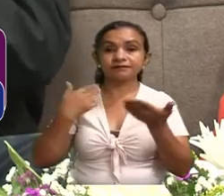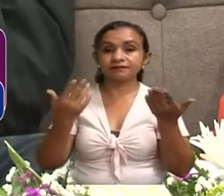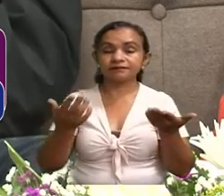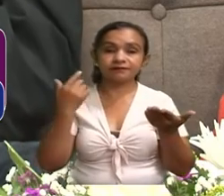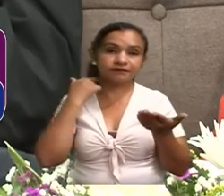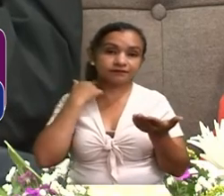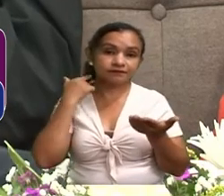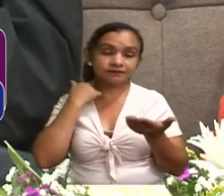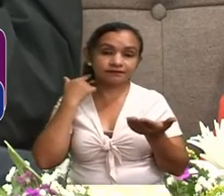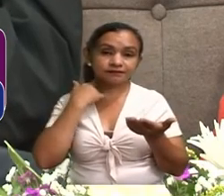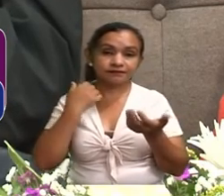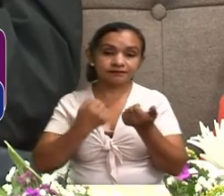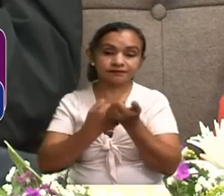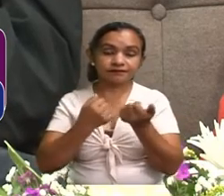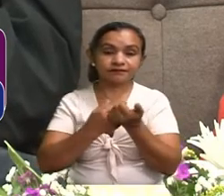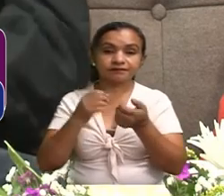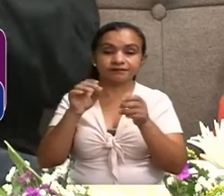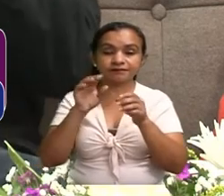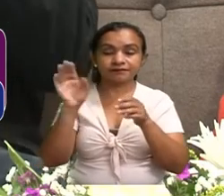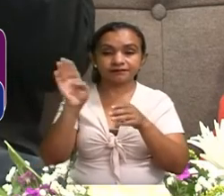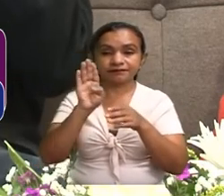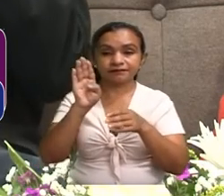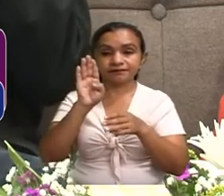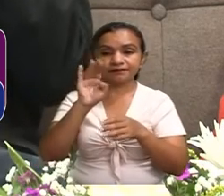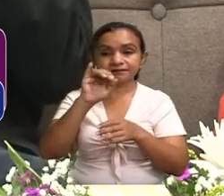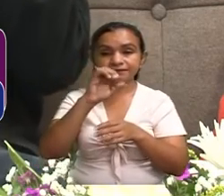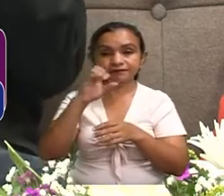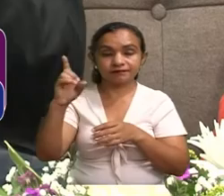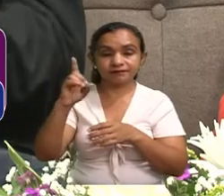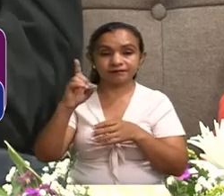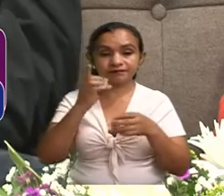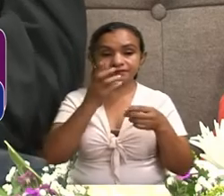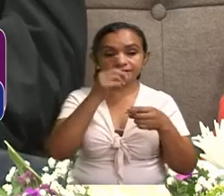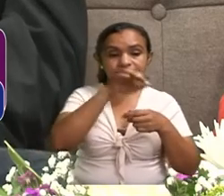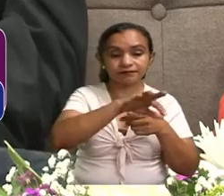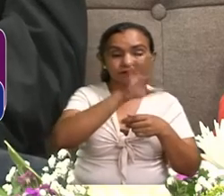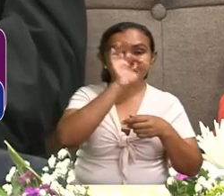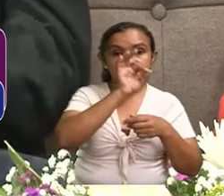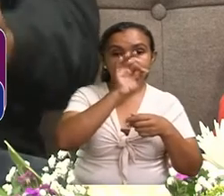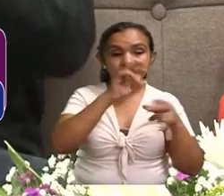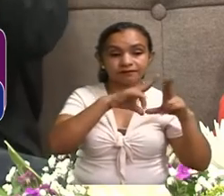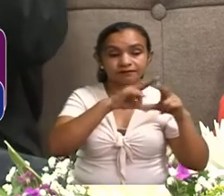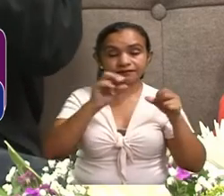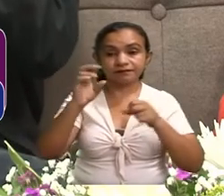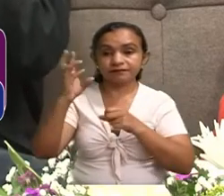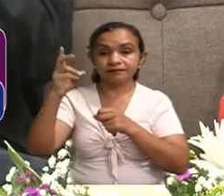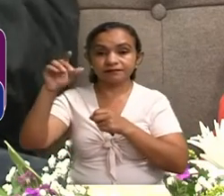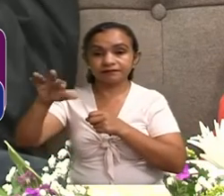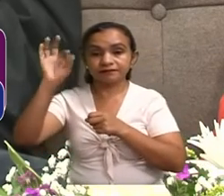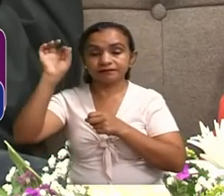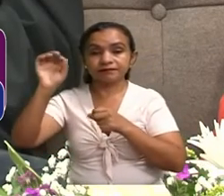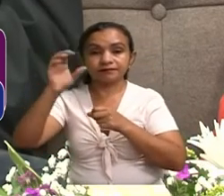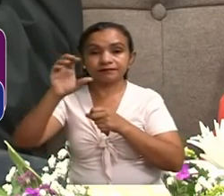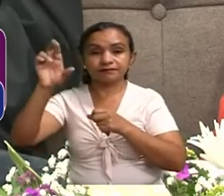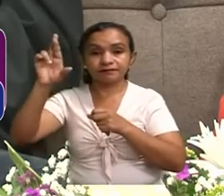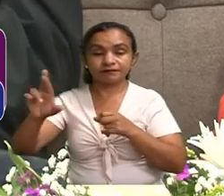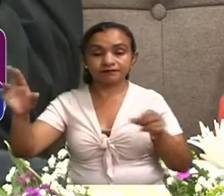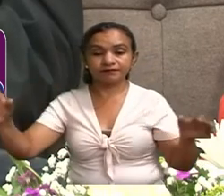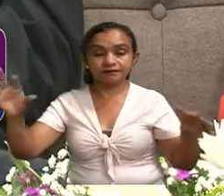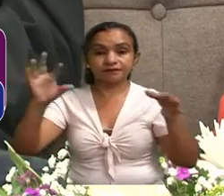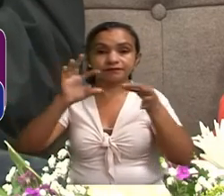siempre auspiciado por el Banco Mundial. Es decir, la oficina de allá con la oficina del banco hizo todos los amarres, estamos en